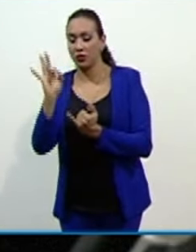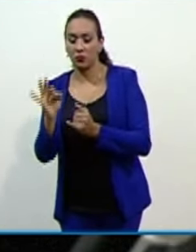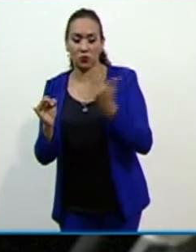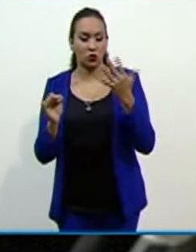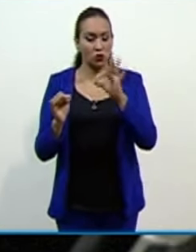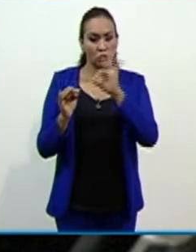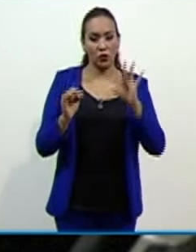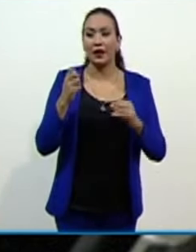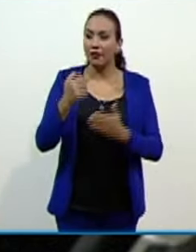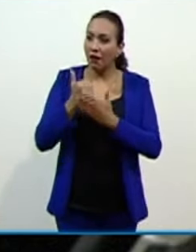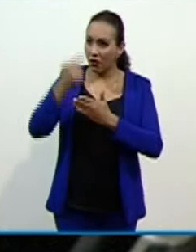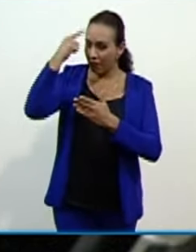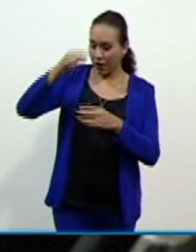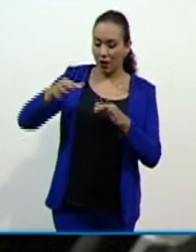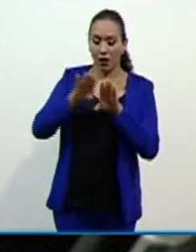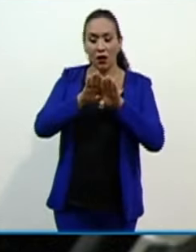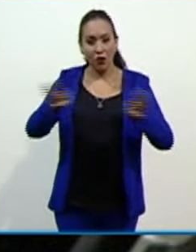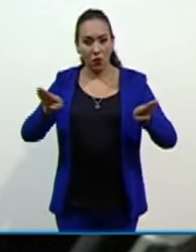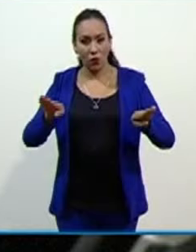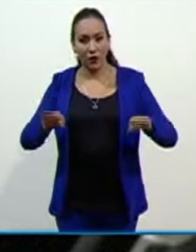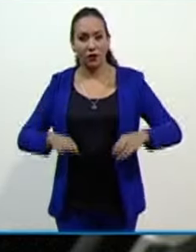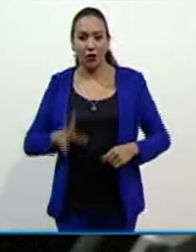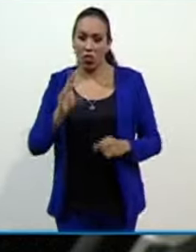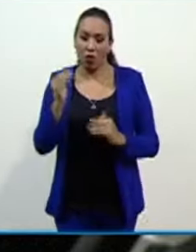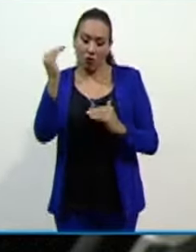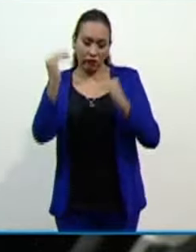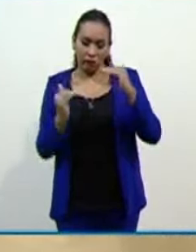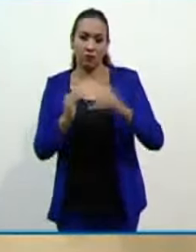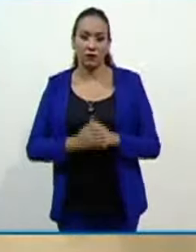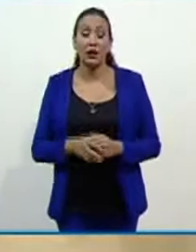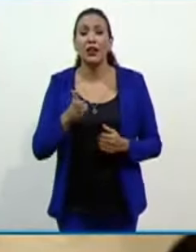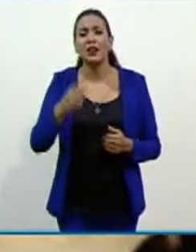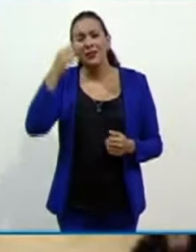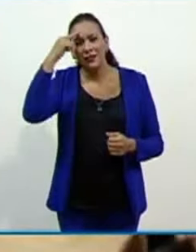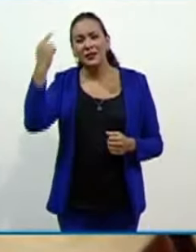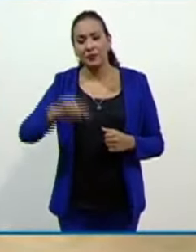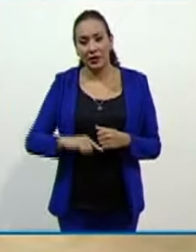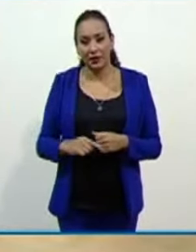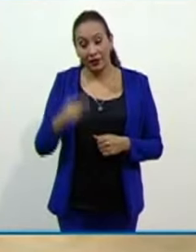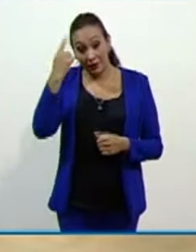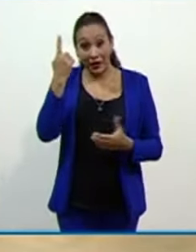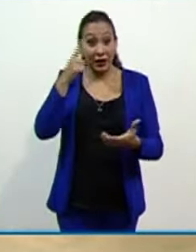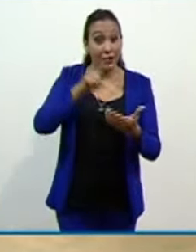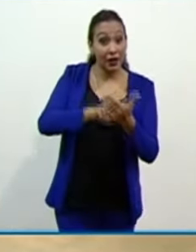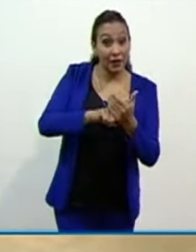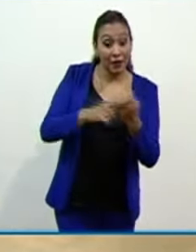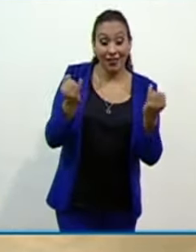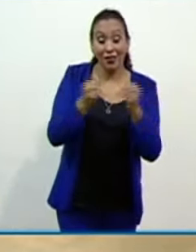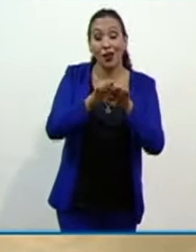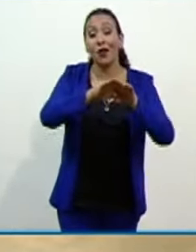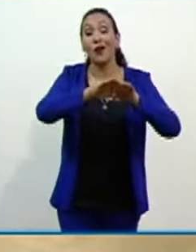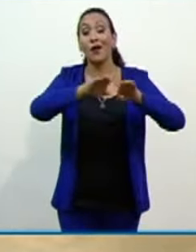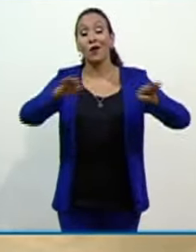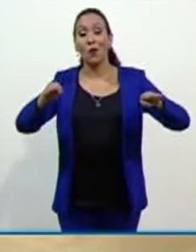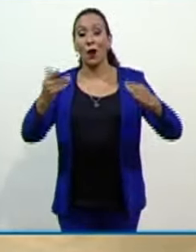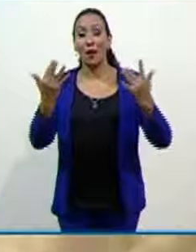garantizar la paridad en la elección de personas juzgadoras, con el fin de que su representación sea equitativa y